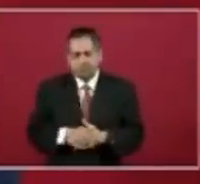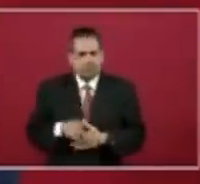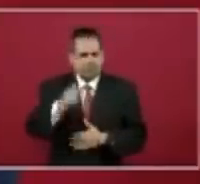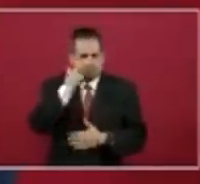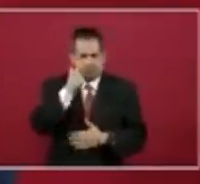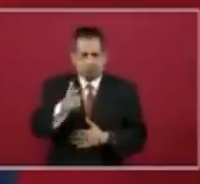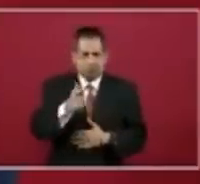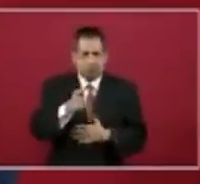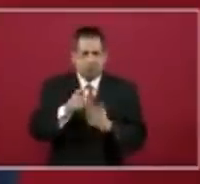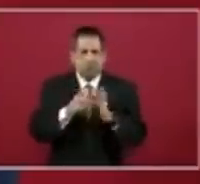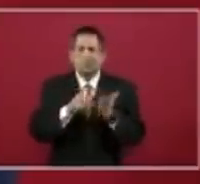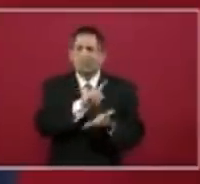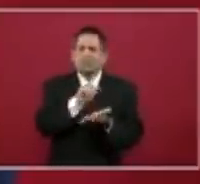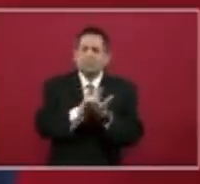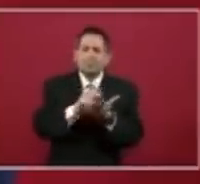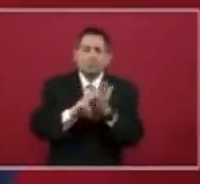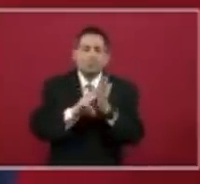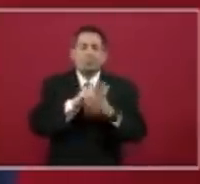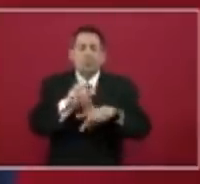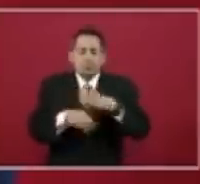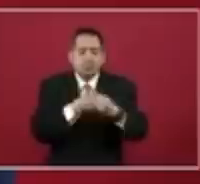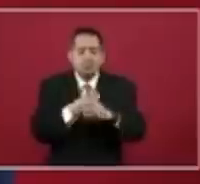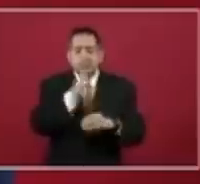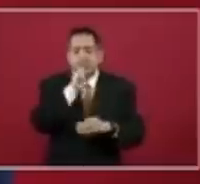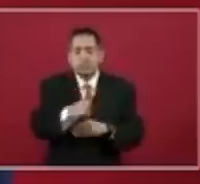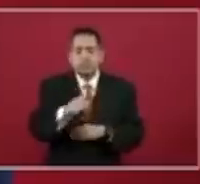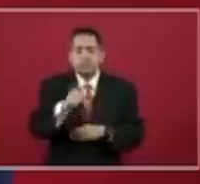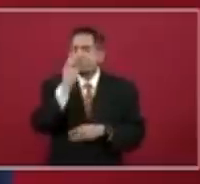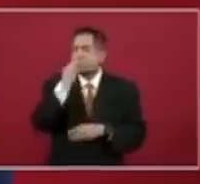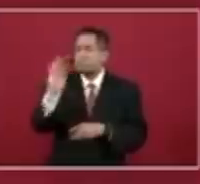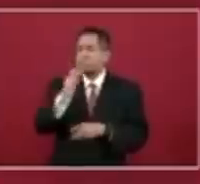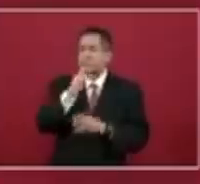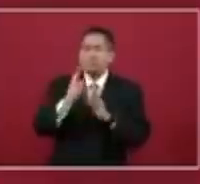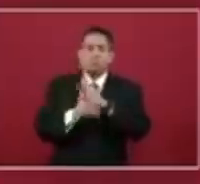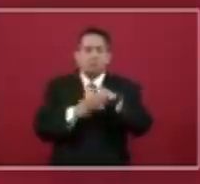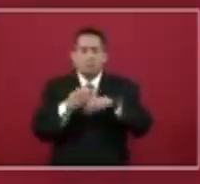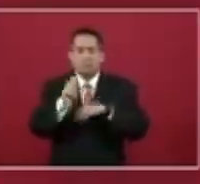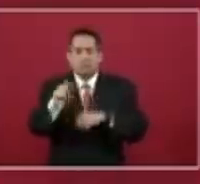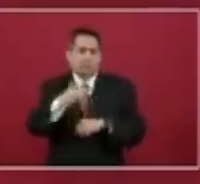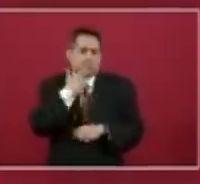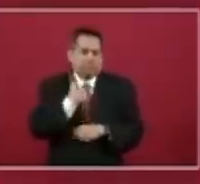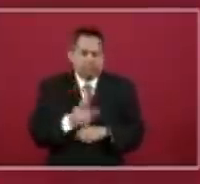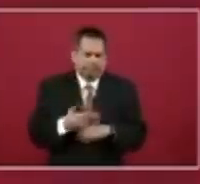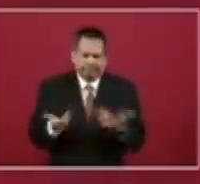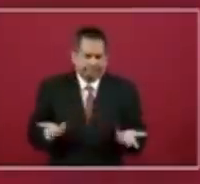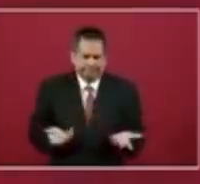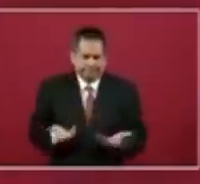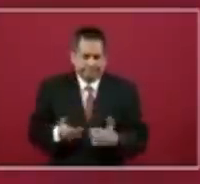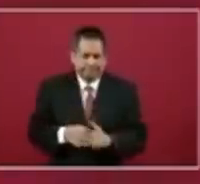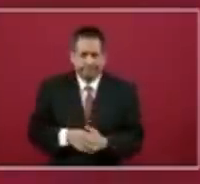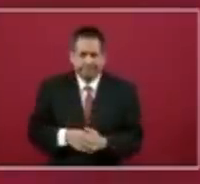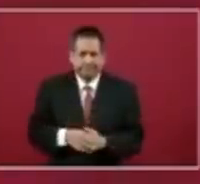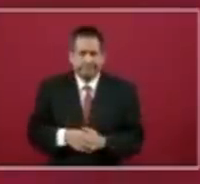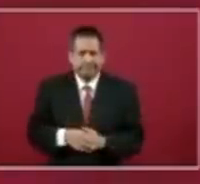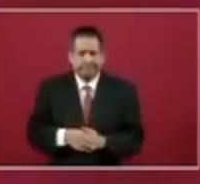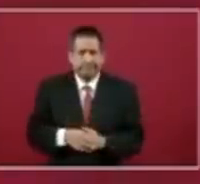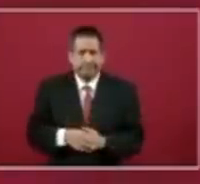una reedición de la Policía Federal que no funcionó.